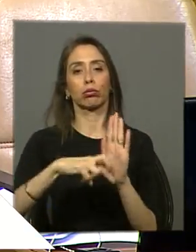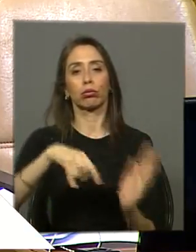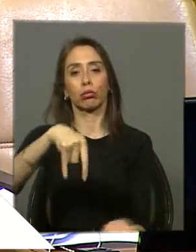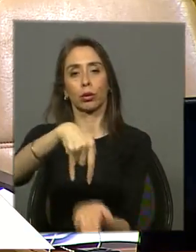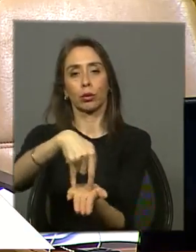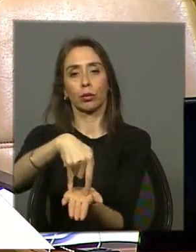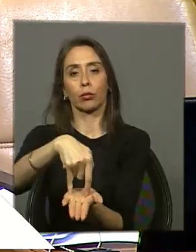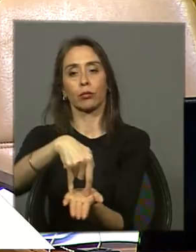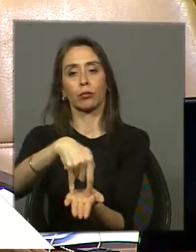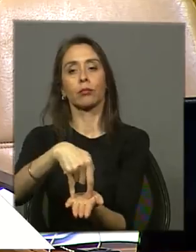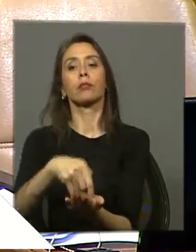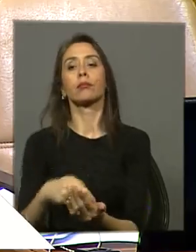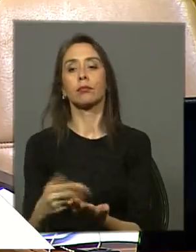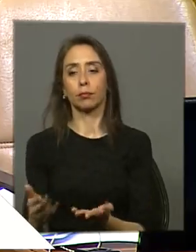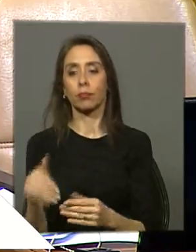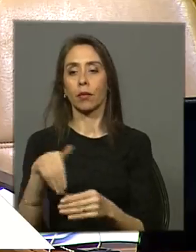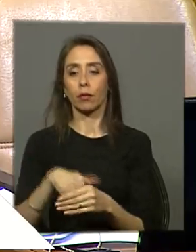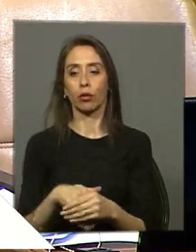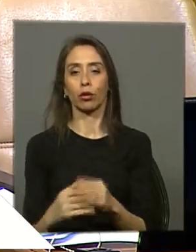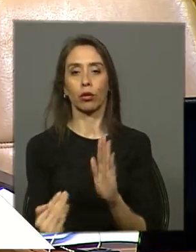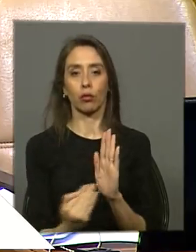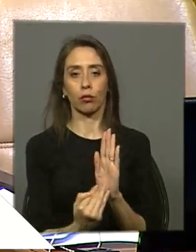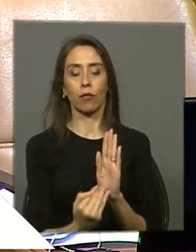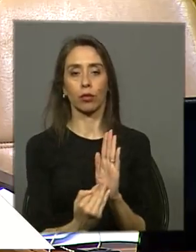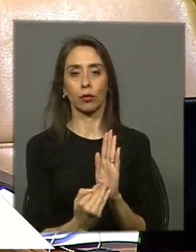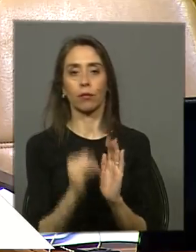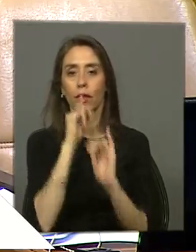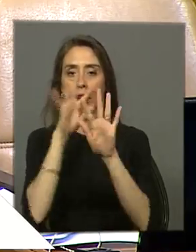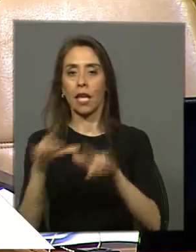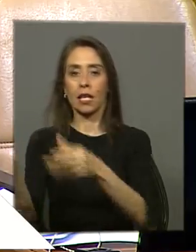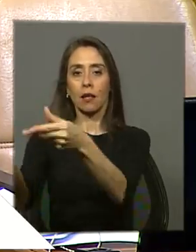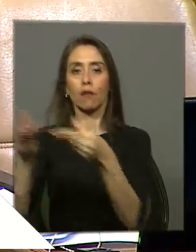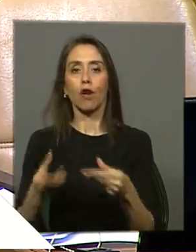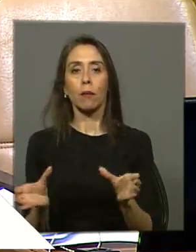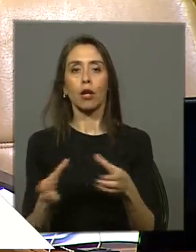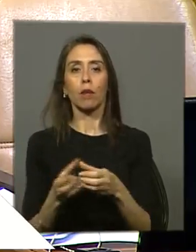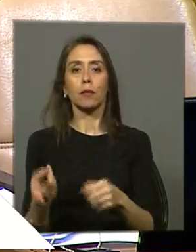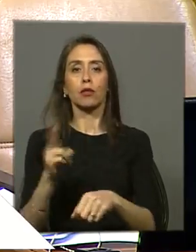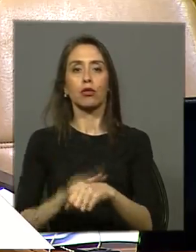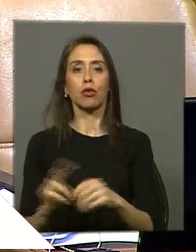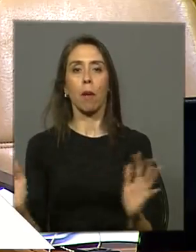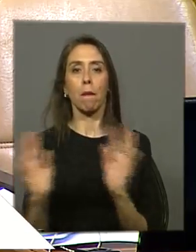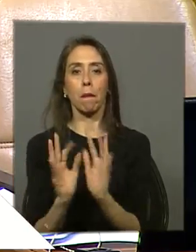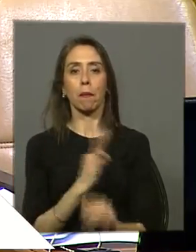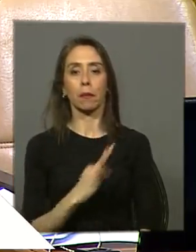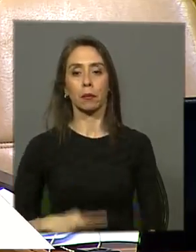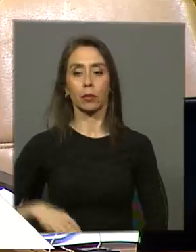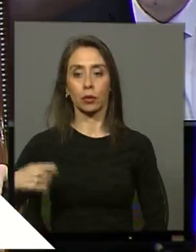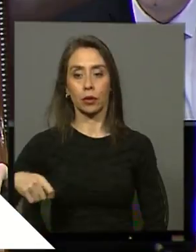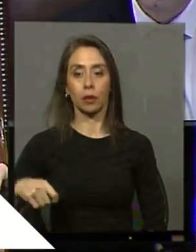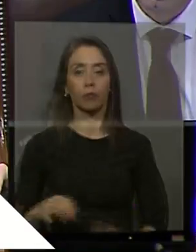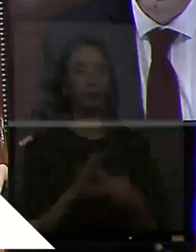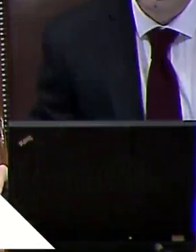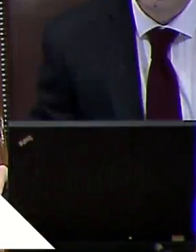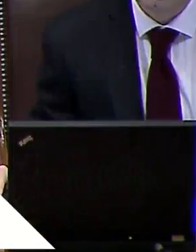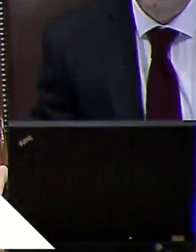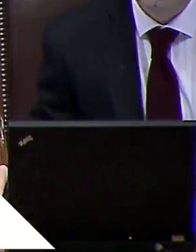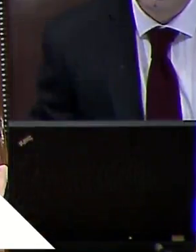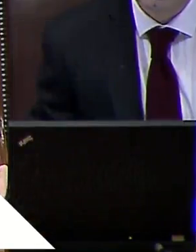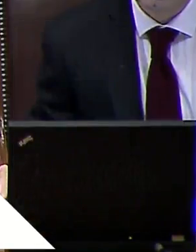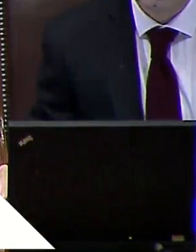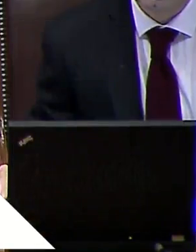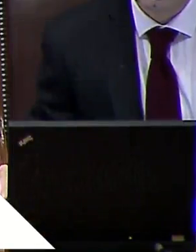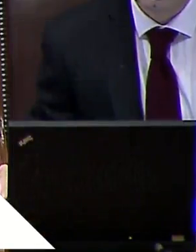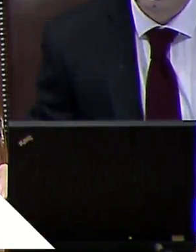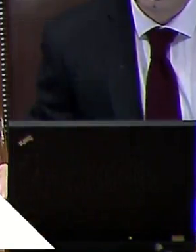esta iniciativa y por eso voy a votar a favor del informe de la comisión mixta he dicho señor presidente muchas gracias gracias diputada Yasma Proboste